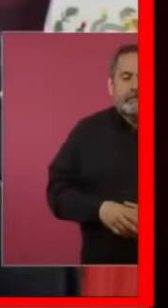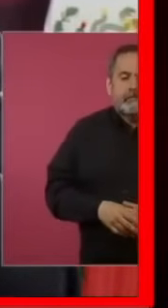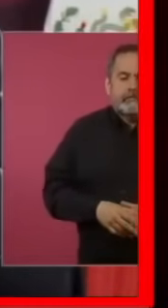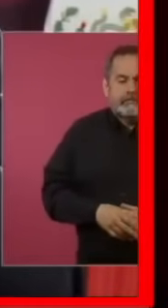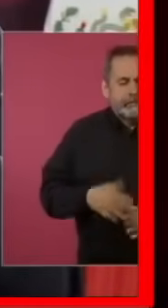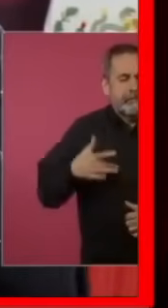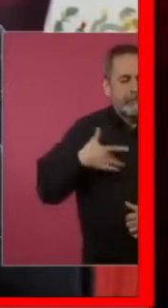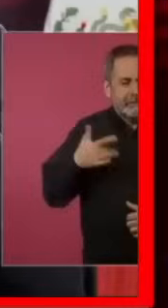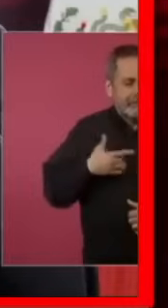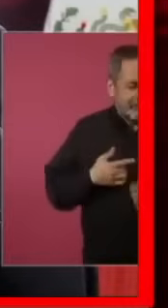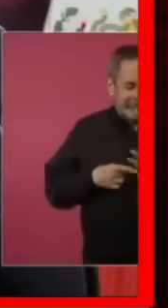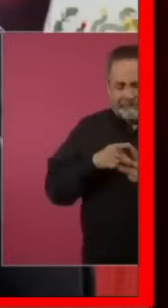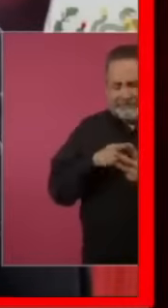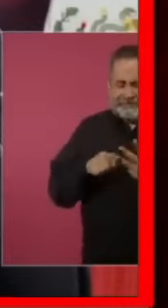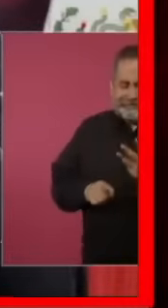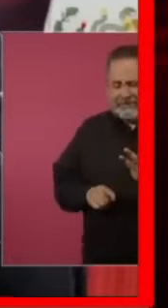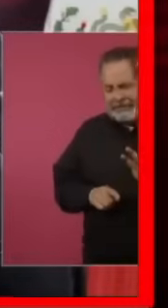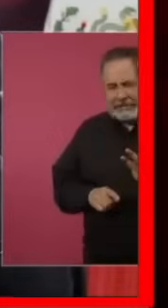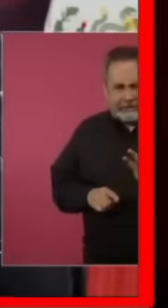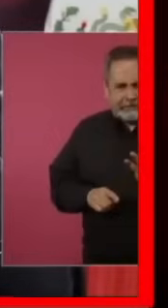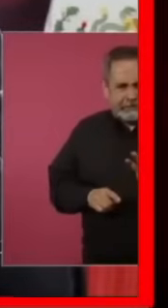sentía yo que 3